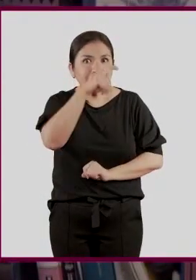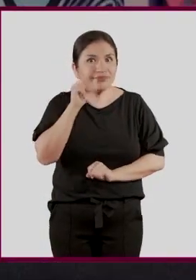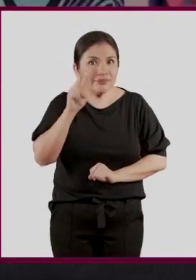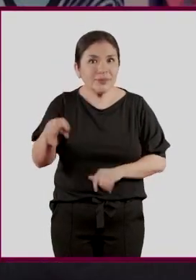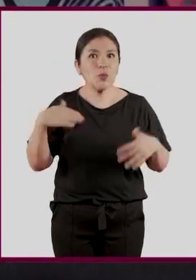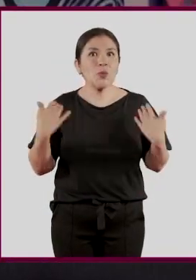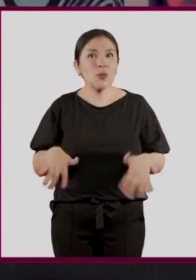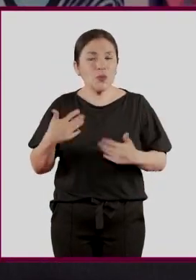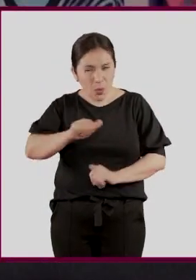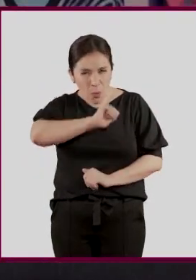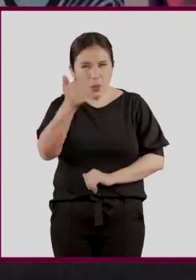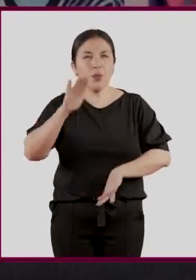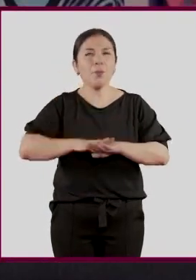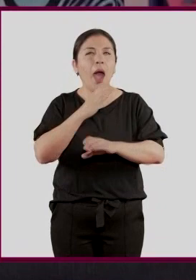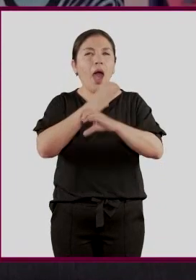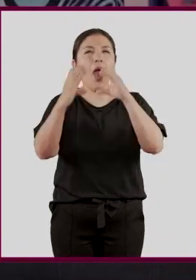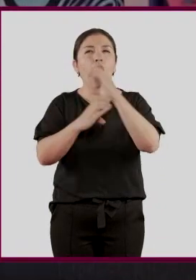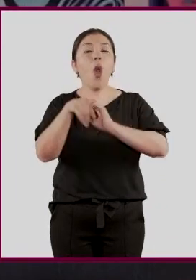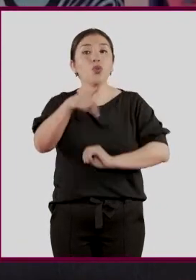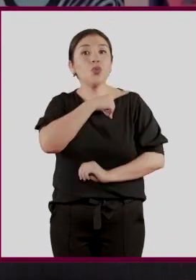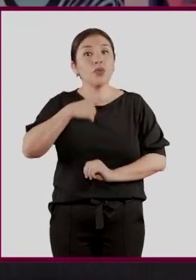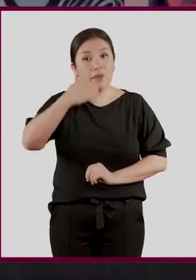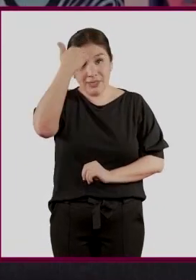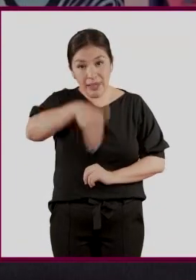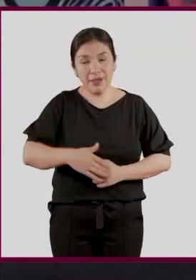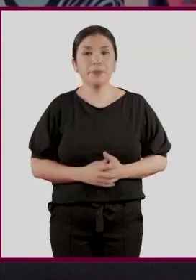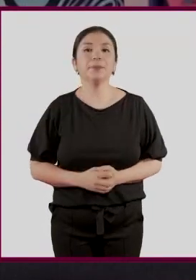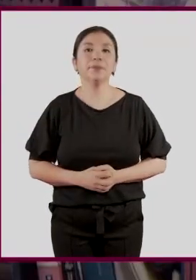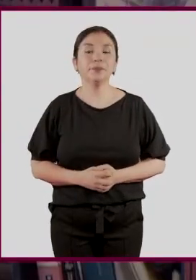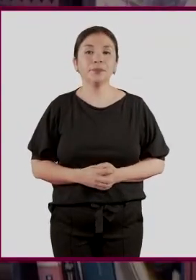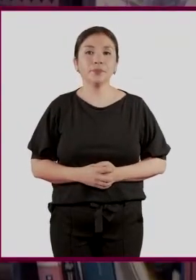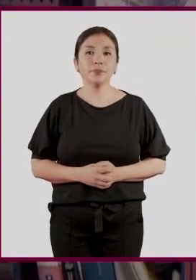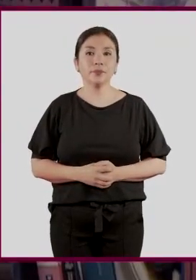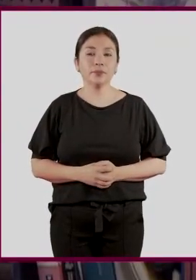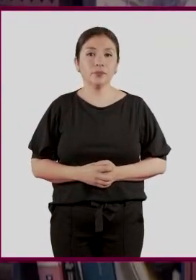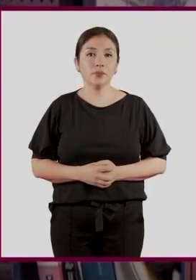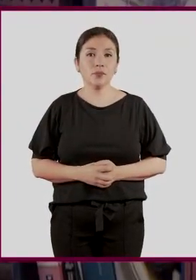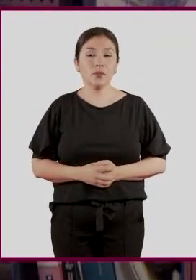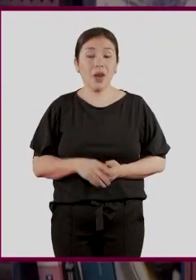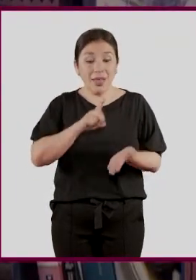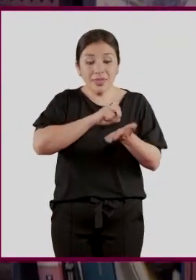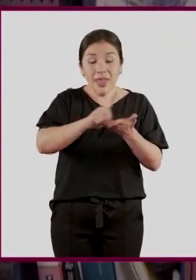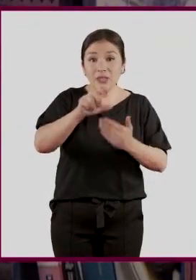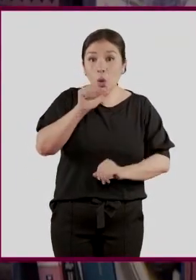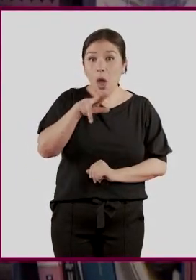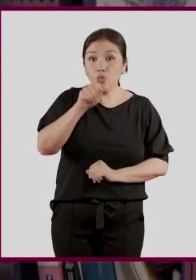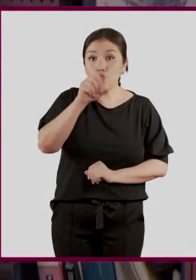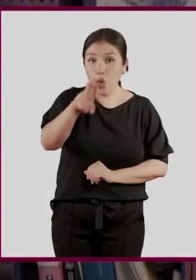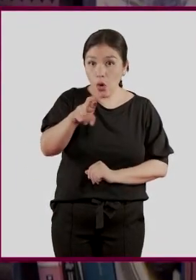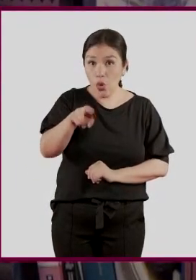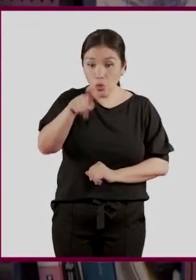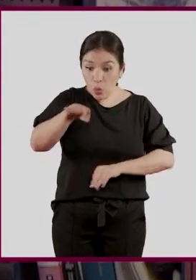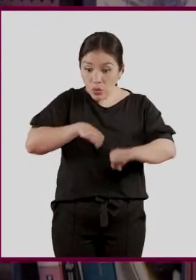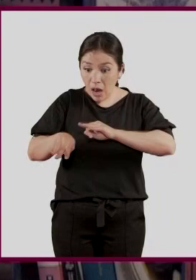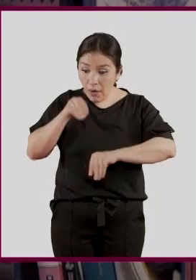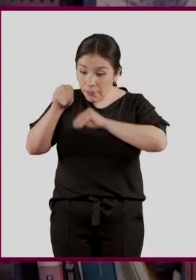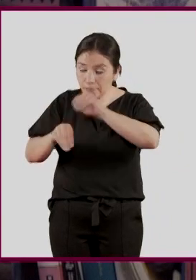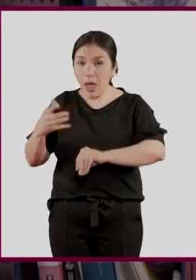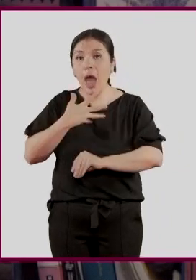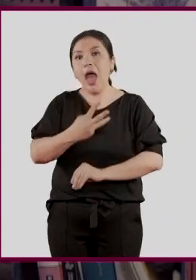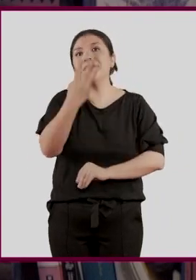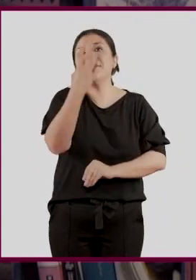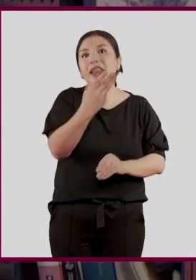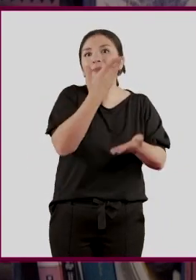¿eh? Pues ahí van otras dos cosas que tienes que saber. Las obras con derechos de autor pueden tomar